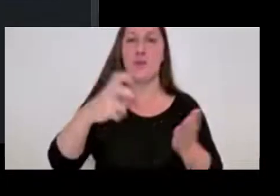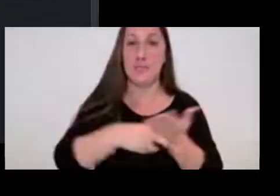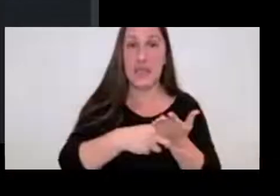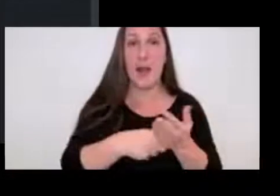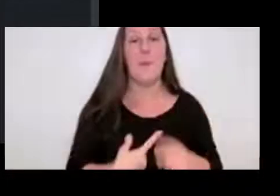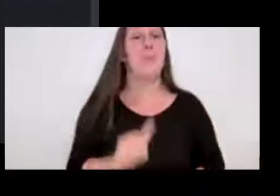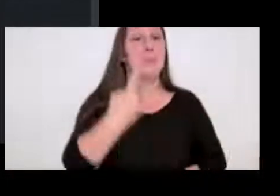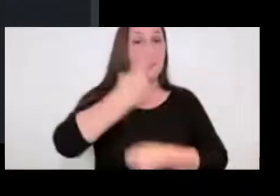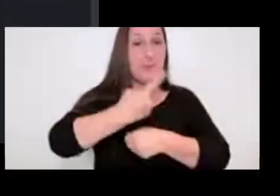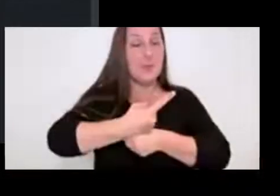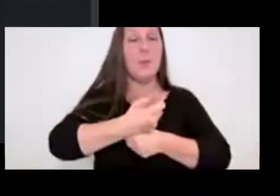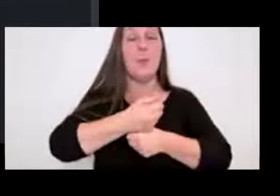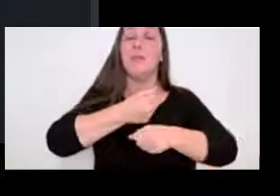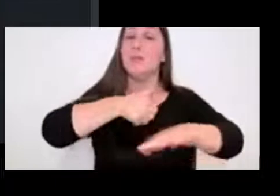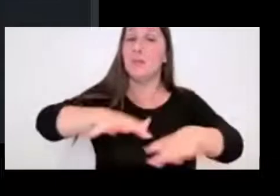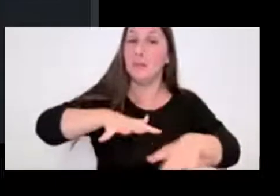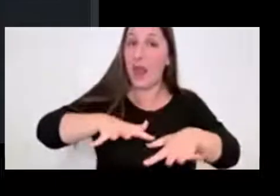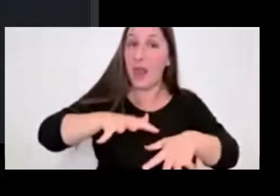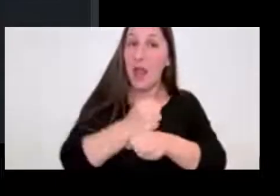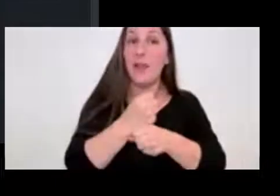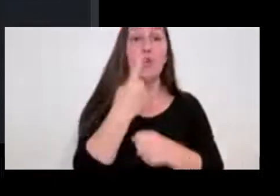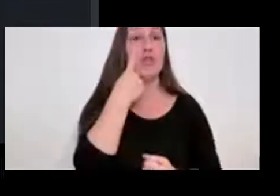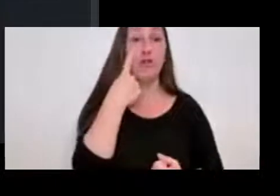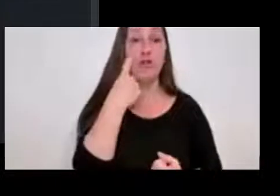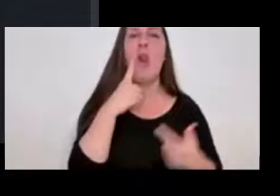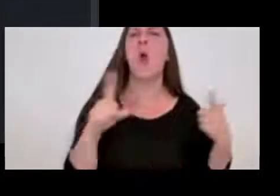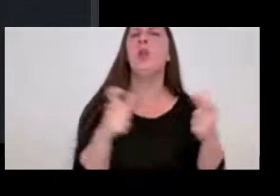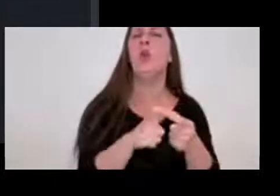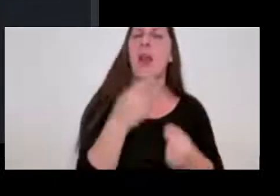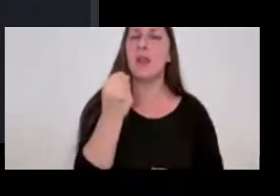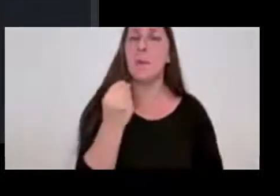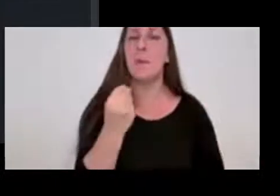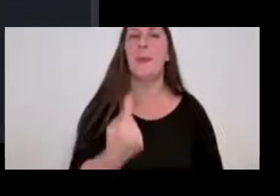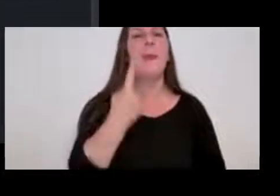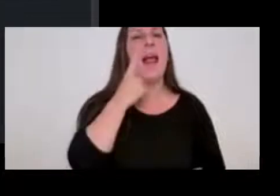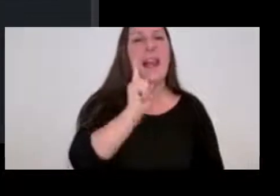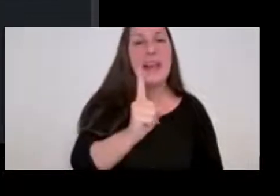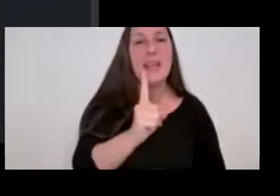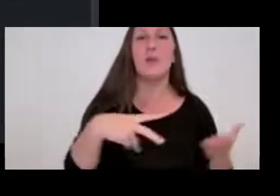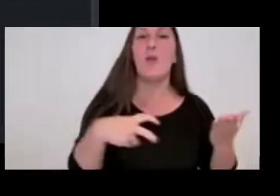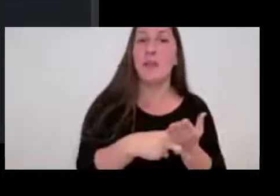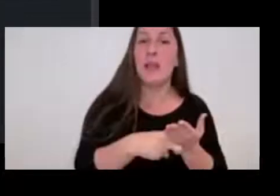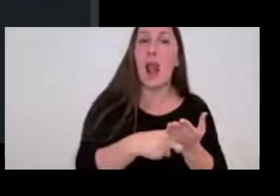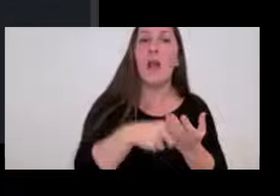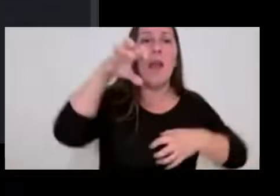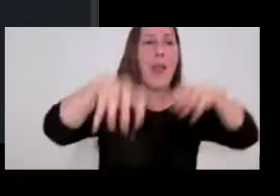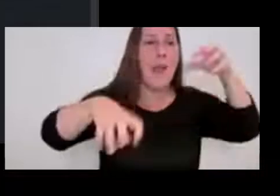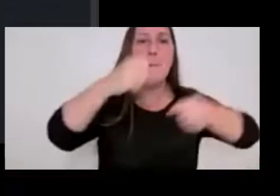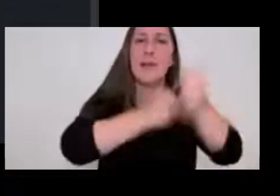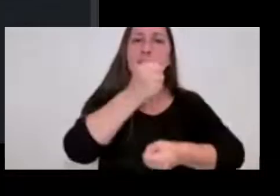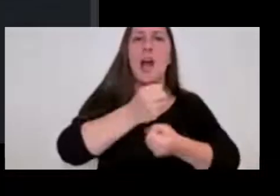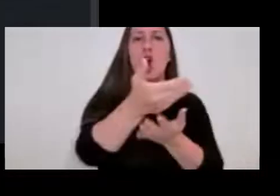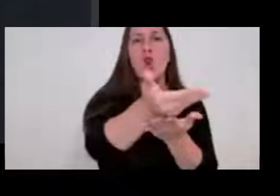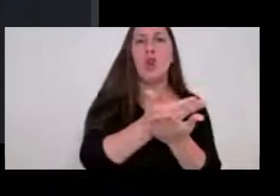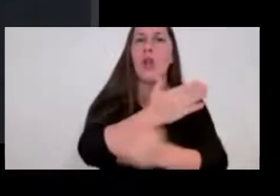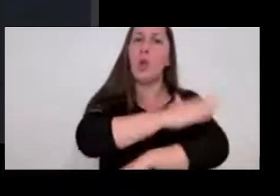tarea, digamos, de control en una auditoría es ver el riesgo fiscal que tienen las empresas, la nota de conducta, tanto a nivel nacional